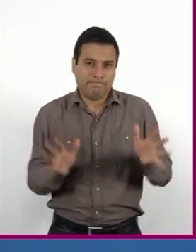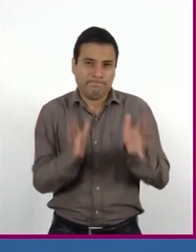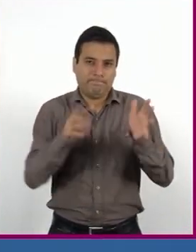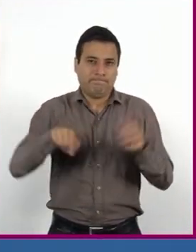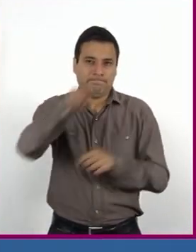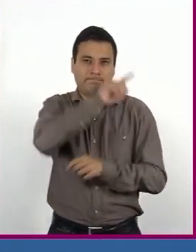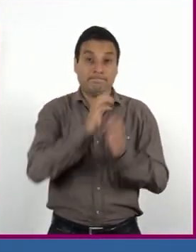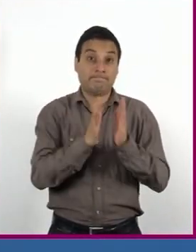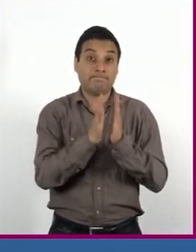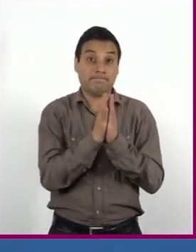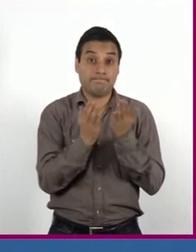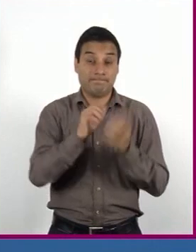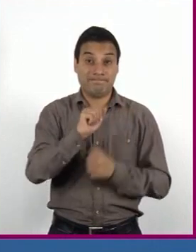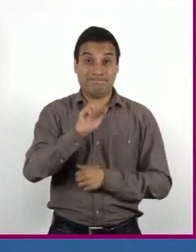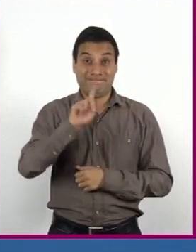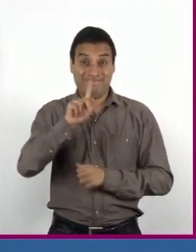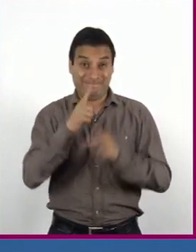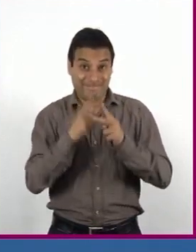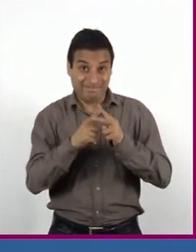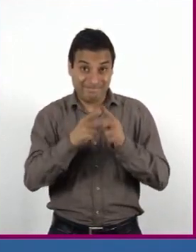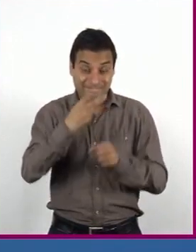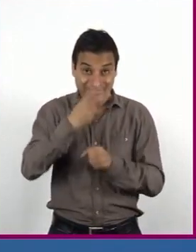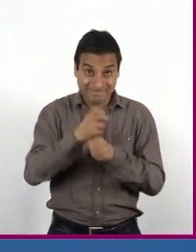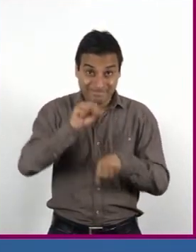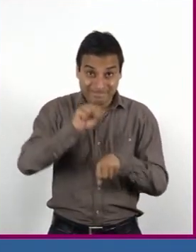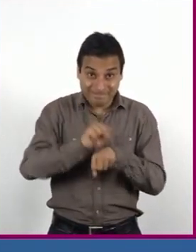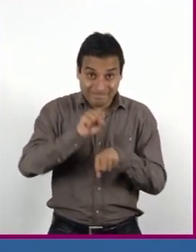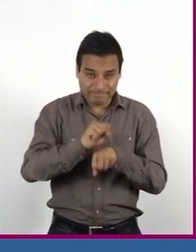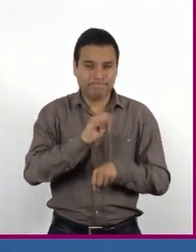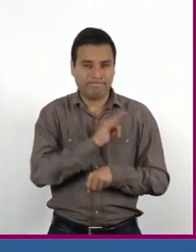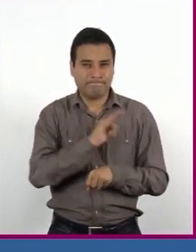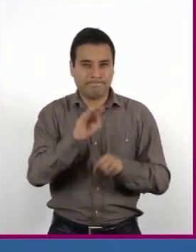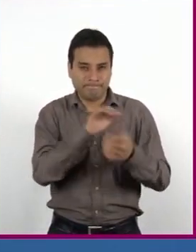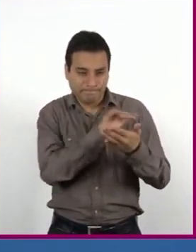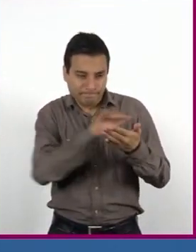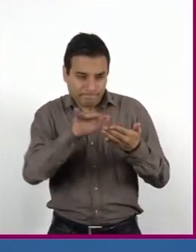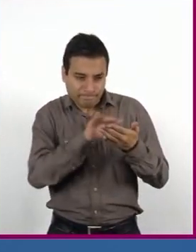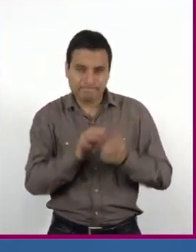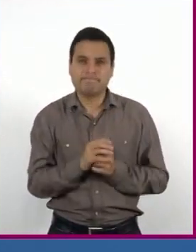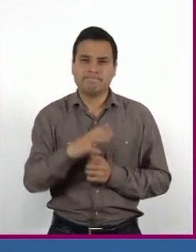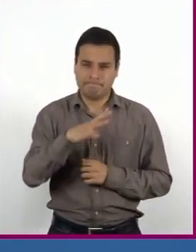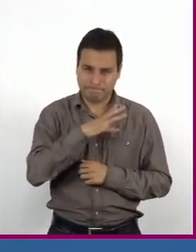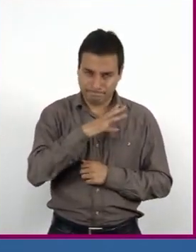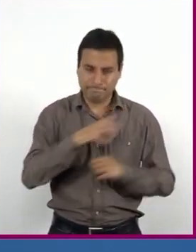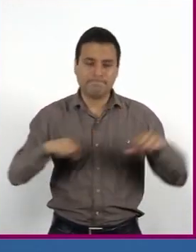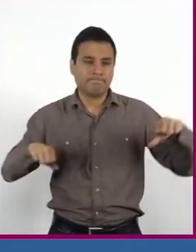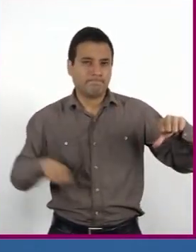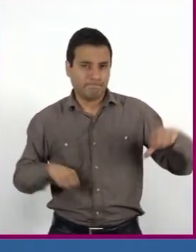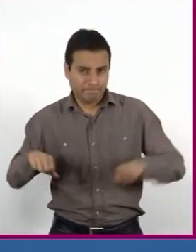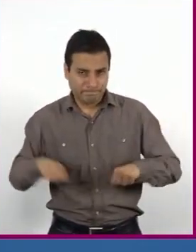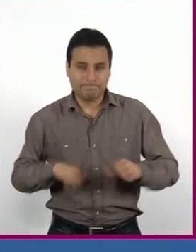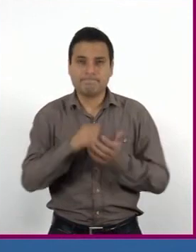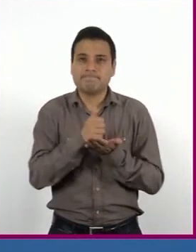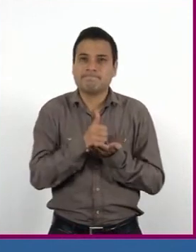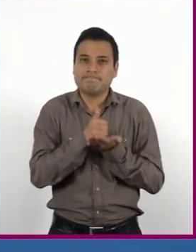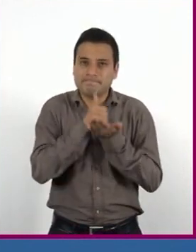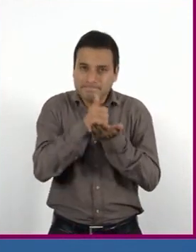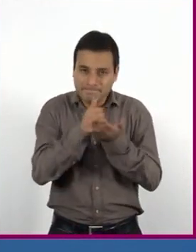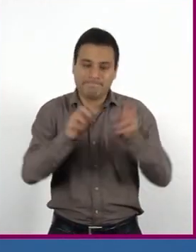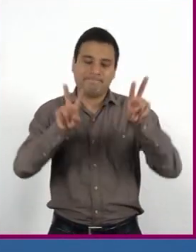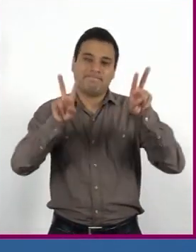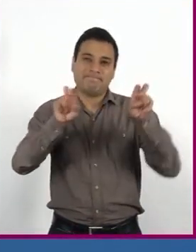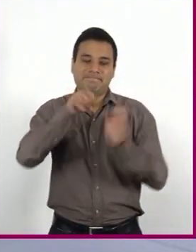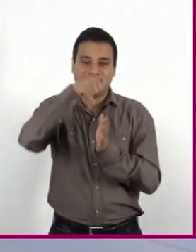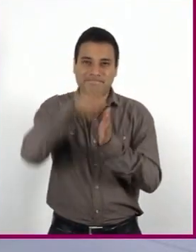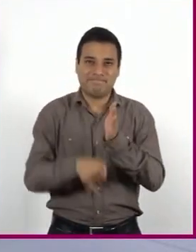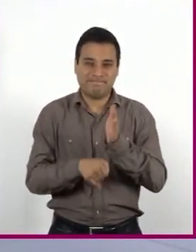su libro de texto de matemáticas de segundo grado. Seguramente encontrarán otras actividades que les ayudarán a profundizar en